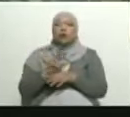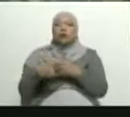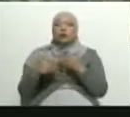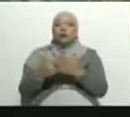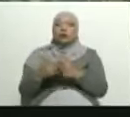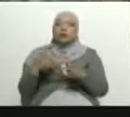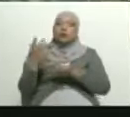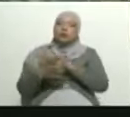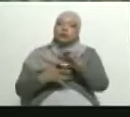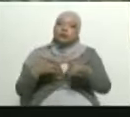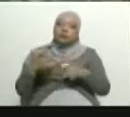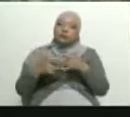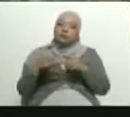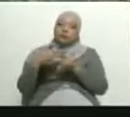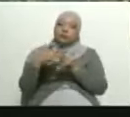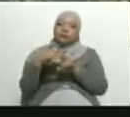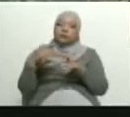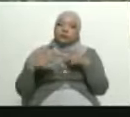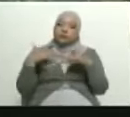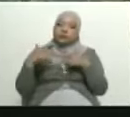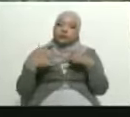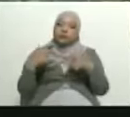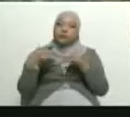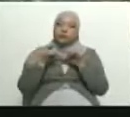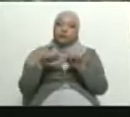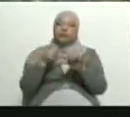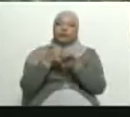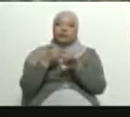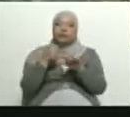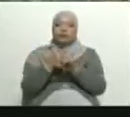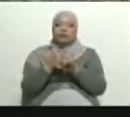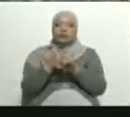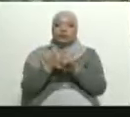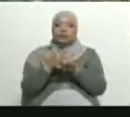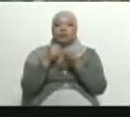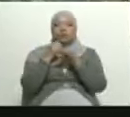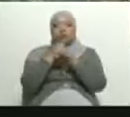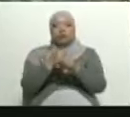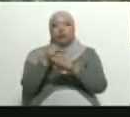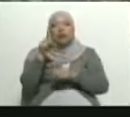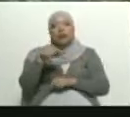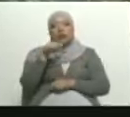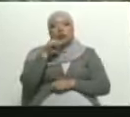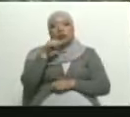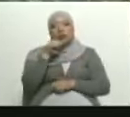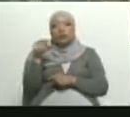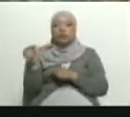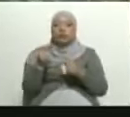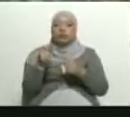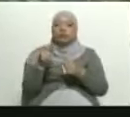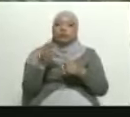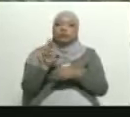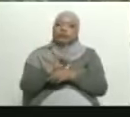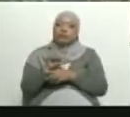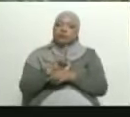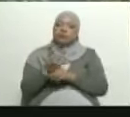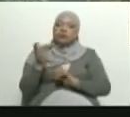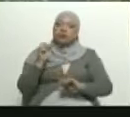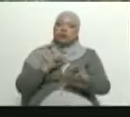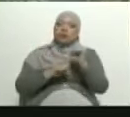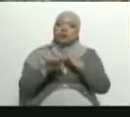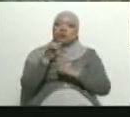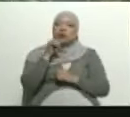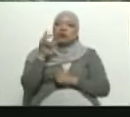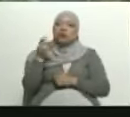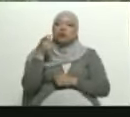esta crítica situación de hostilidad y confrontación, e instamos además a que cesen de inmediato la violencia y